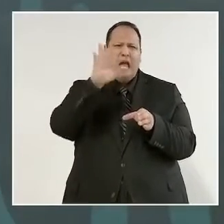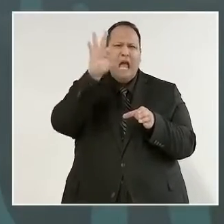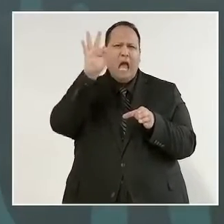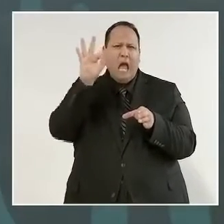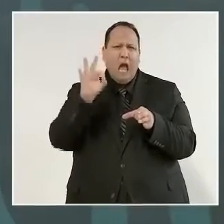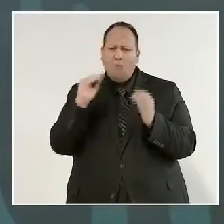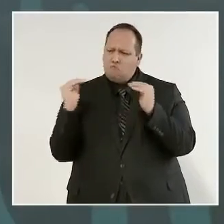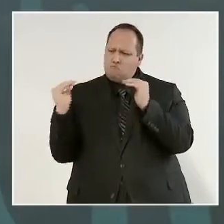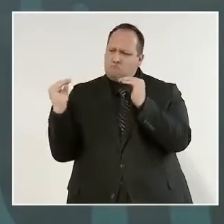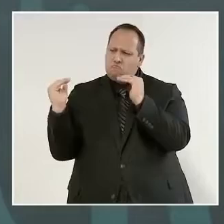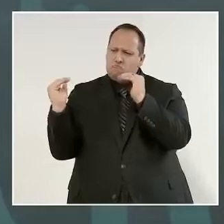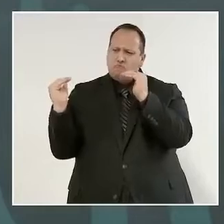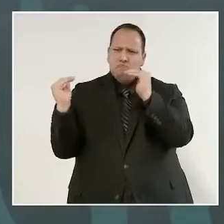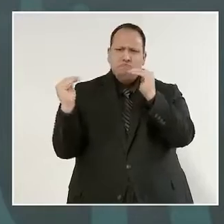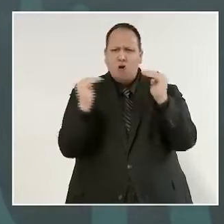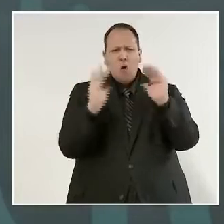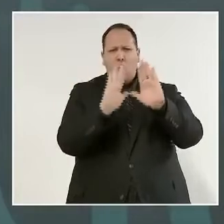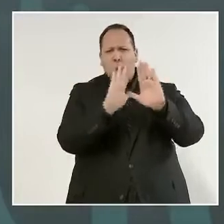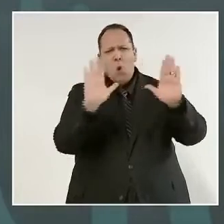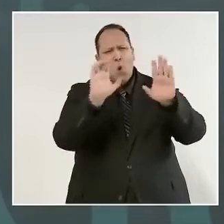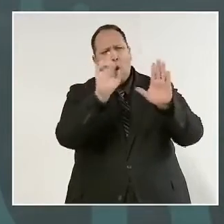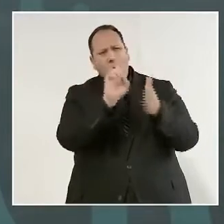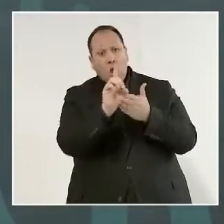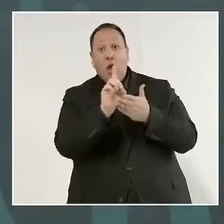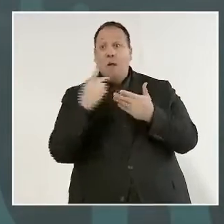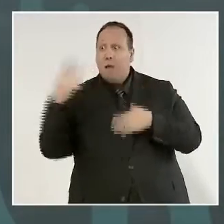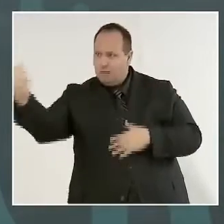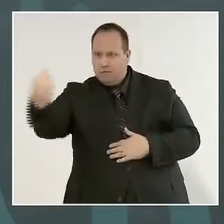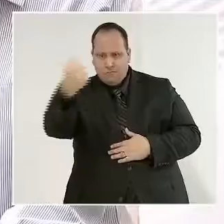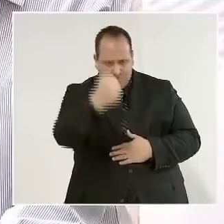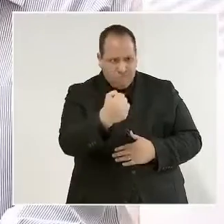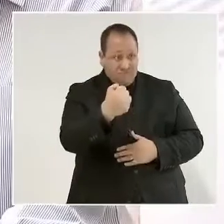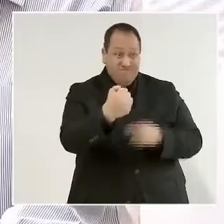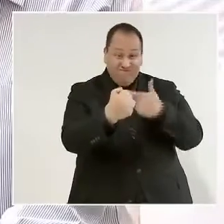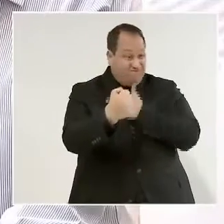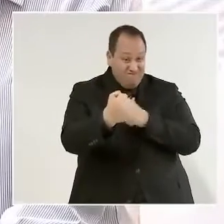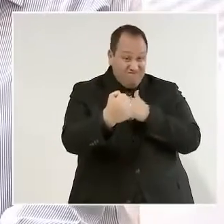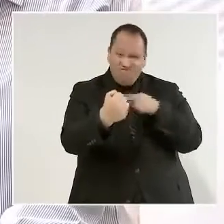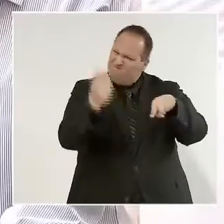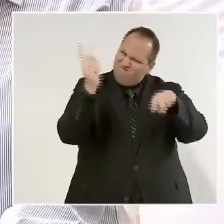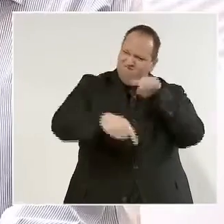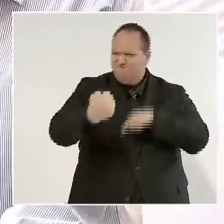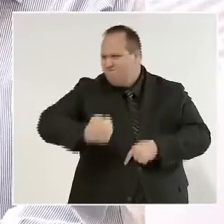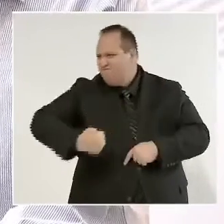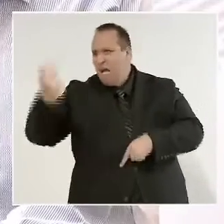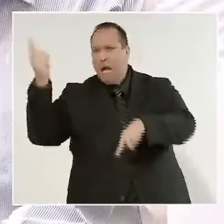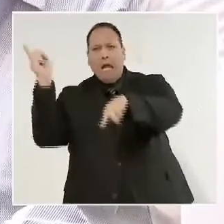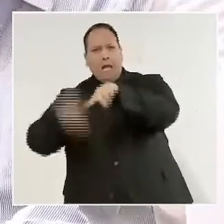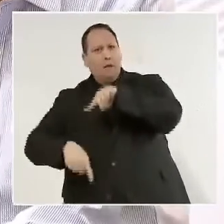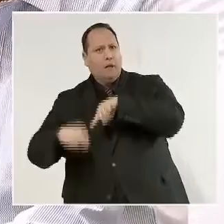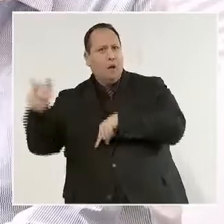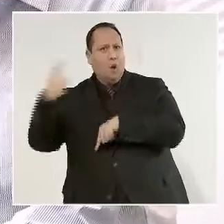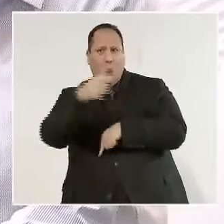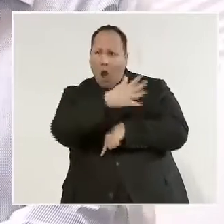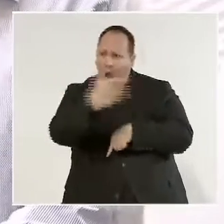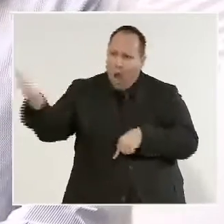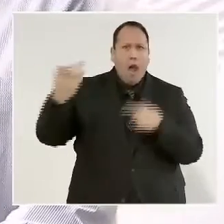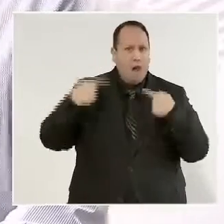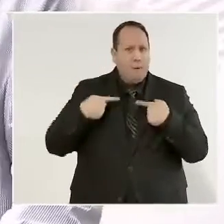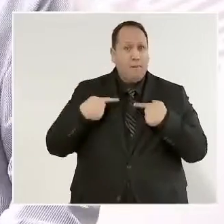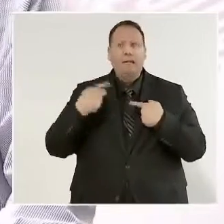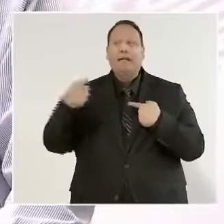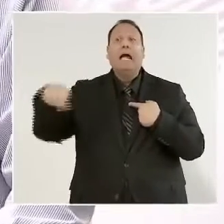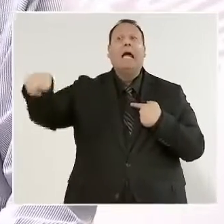democracia, porque el pueblo pone y el pueblo quita. El pueblo debe de tener siempre